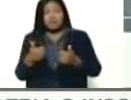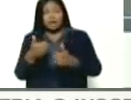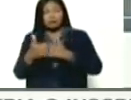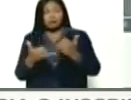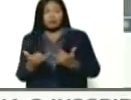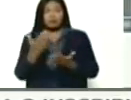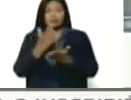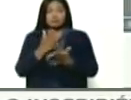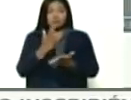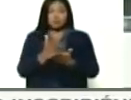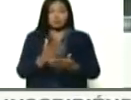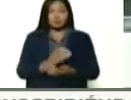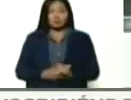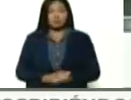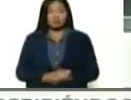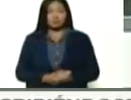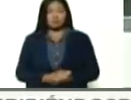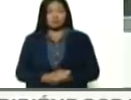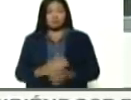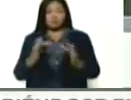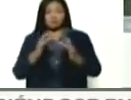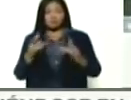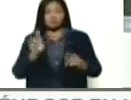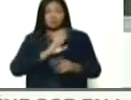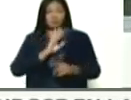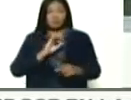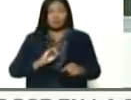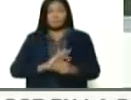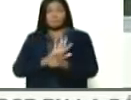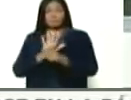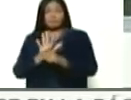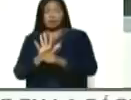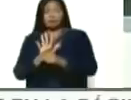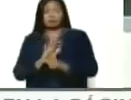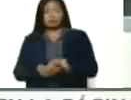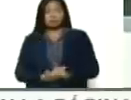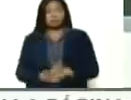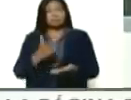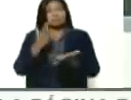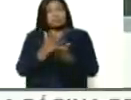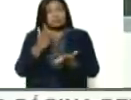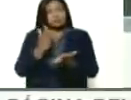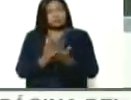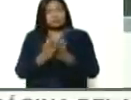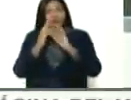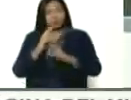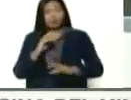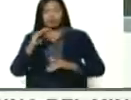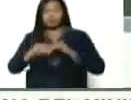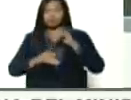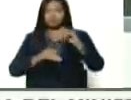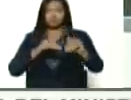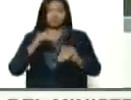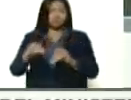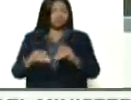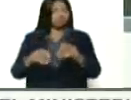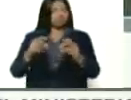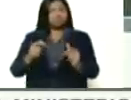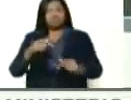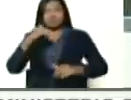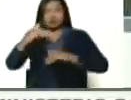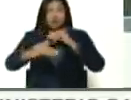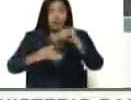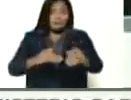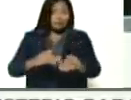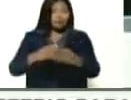siempre en relación con la pandemia siempre un paso adelante dos pasos adelante